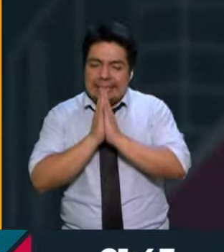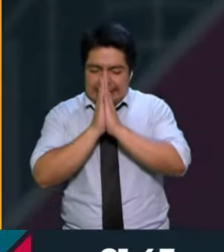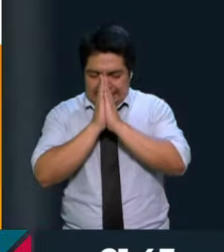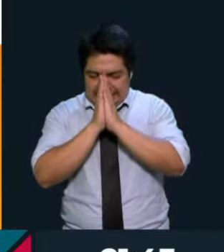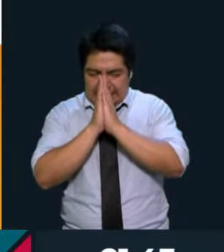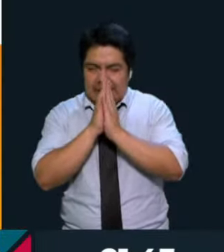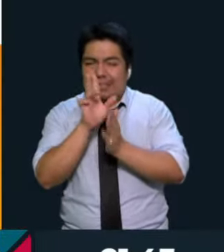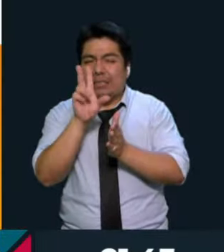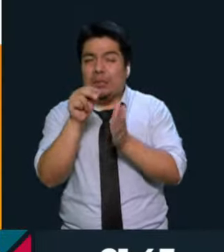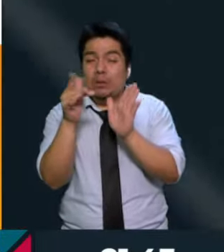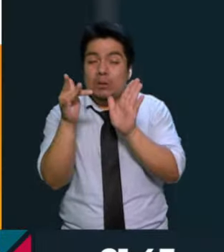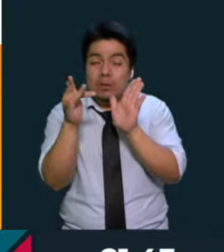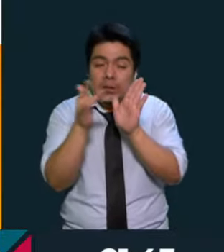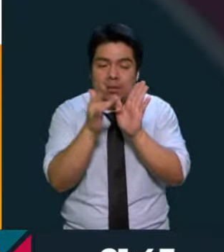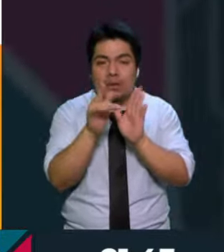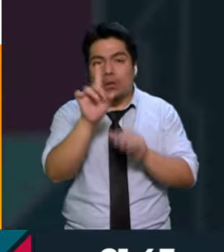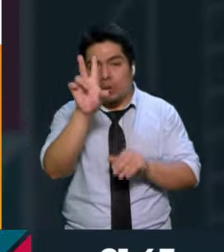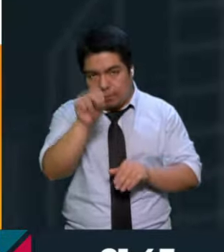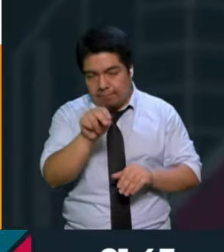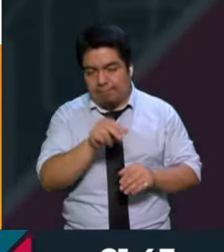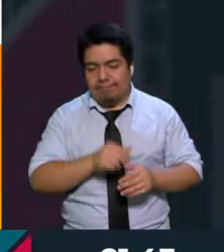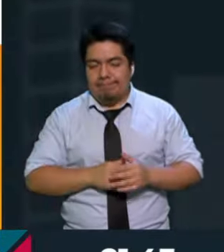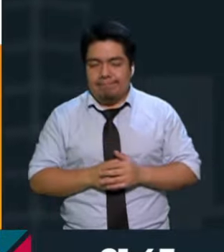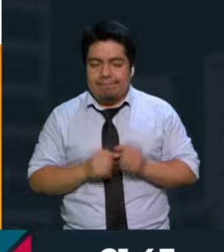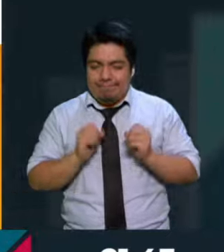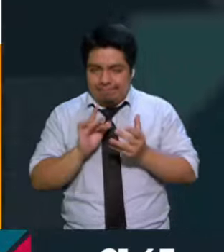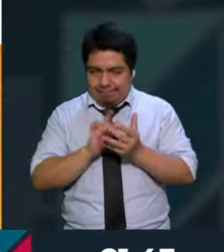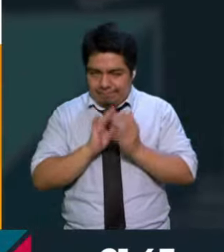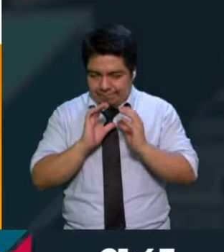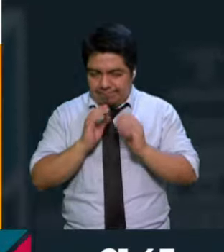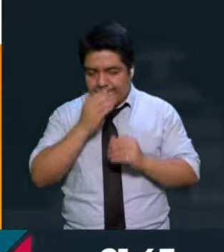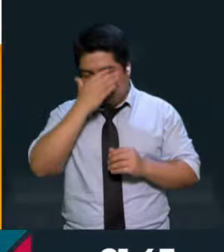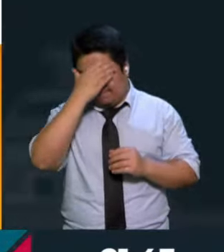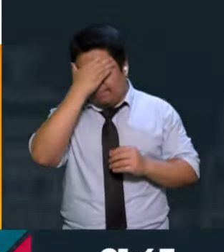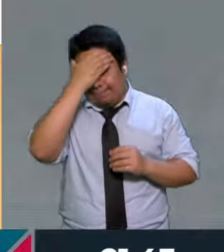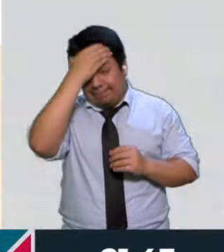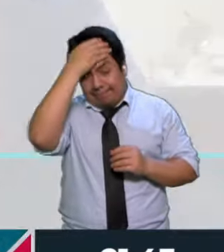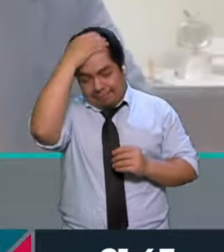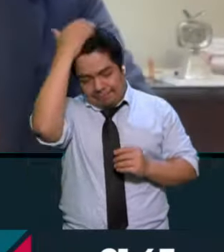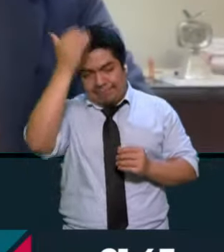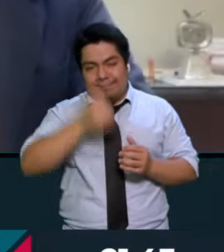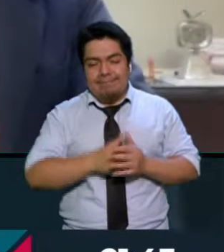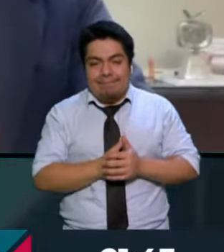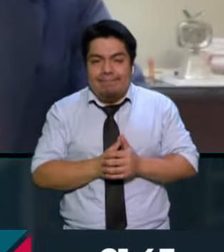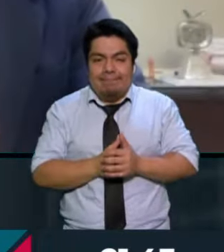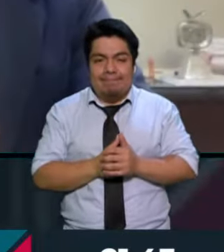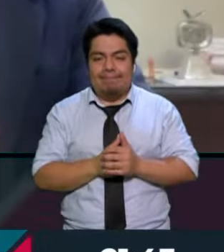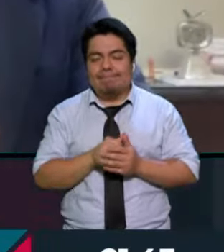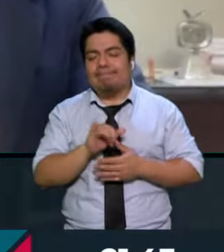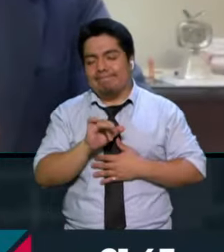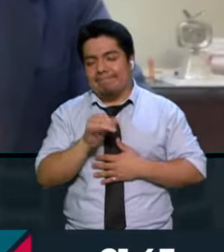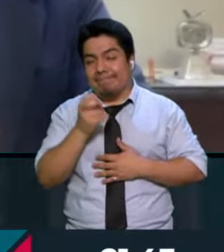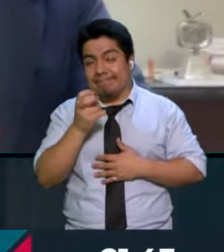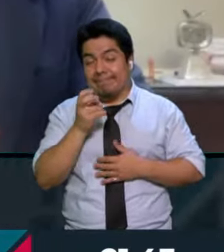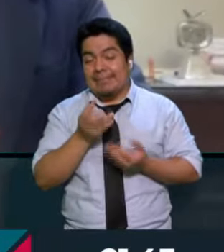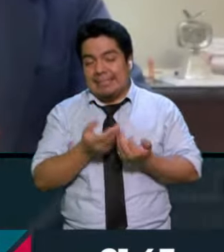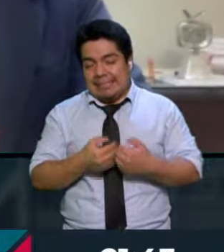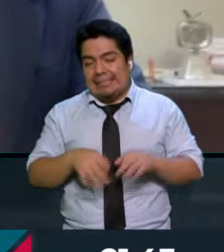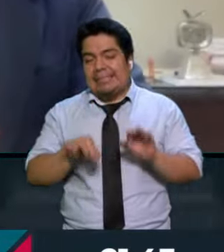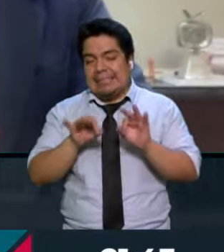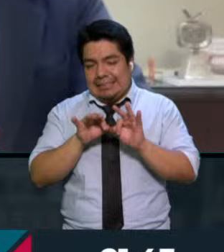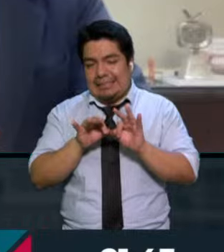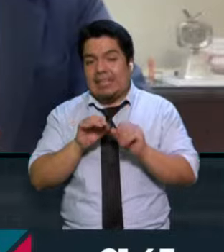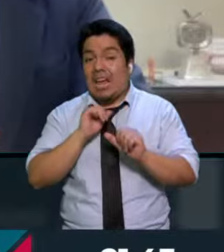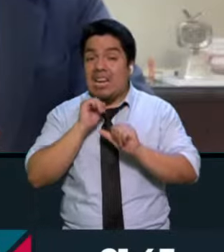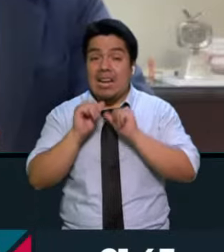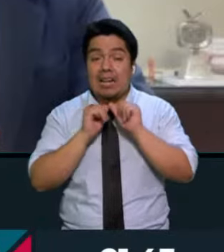dispositivo móvil desde un acceso remoto. Mucho cuidado. Mucho ojo con esto que comentas, Miguel. Sí, es muy importante que la gente